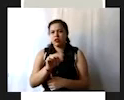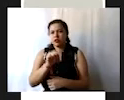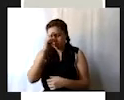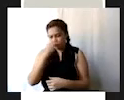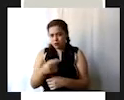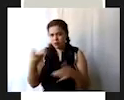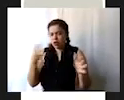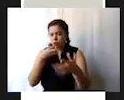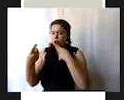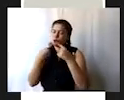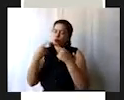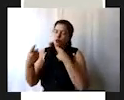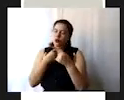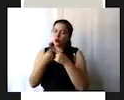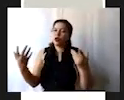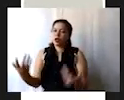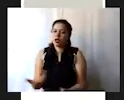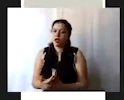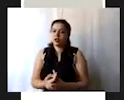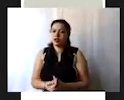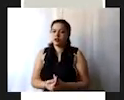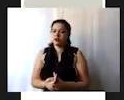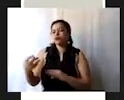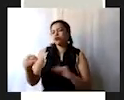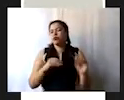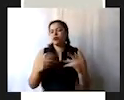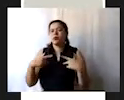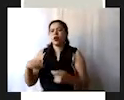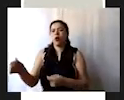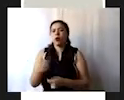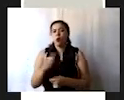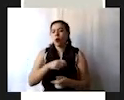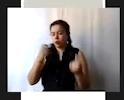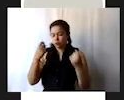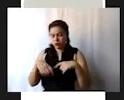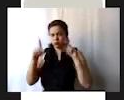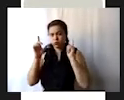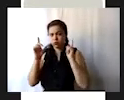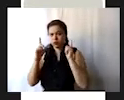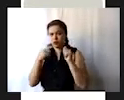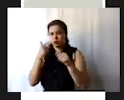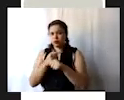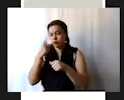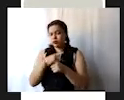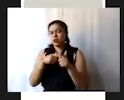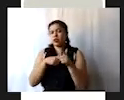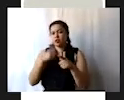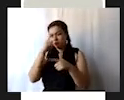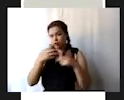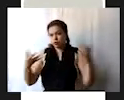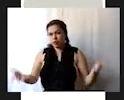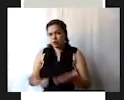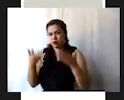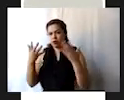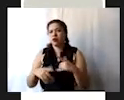de diálogo, de movilización ciudadana, de alerta, de seguimiento y de promoción del logro